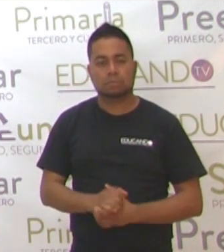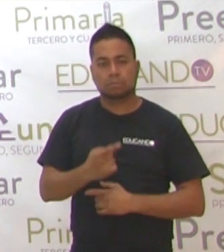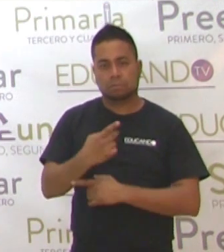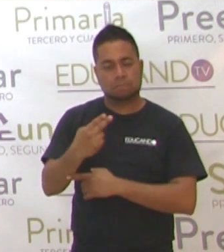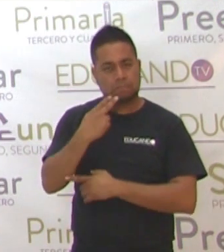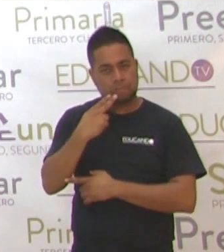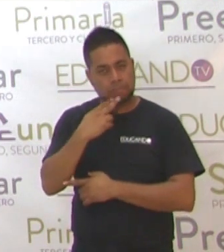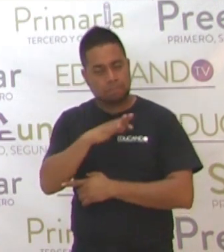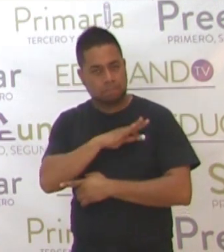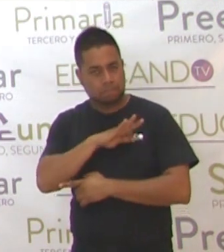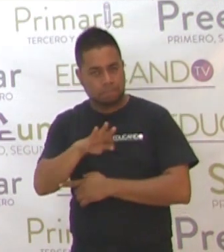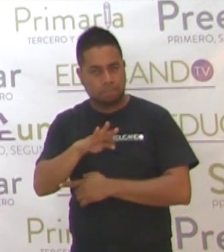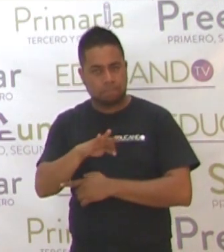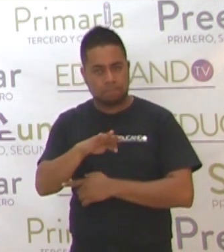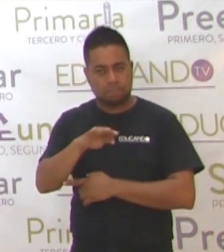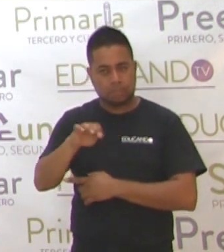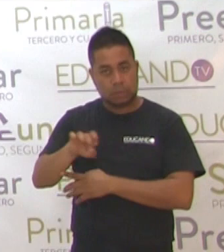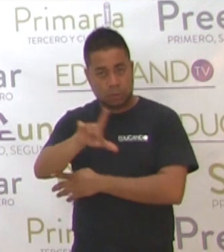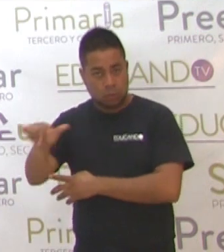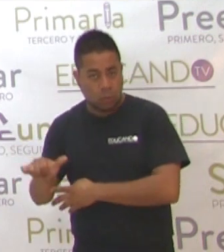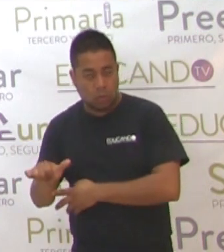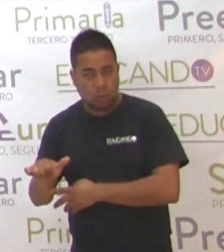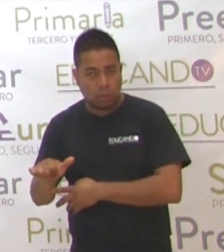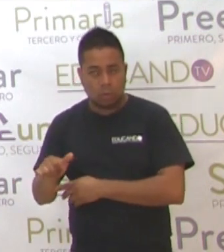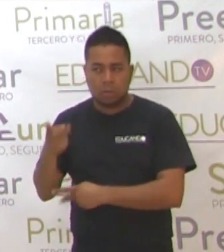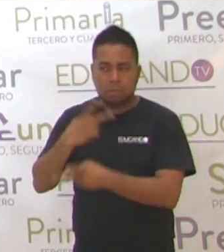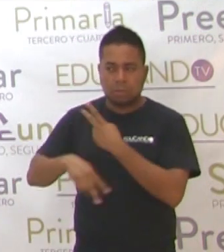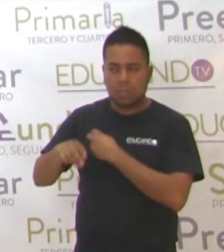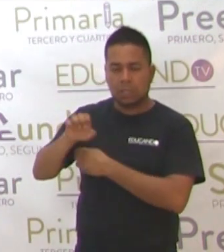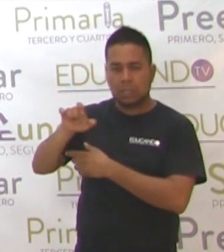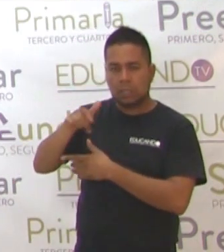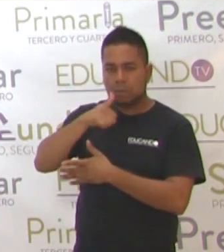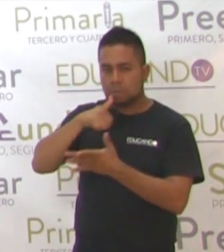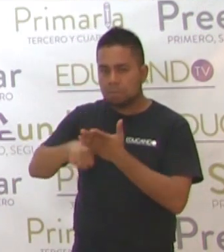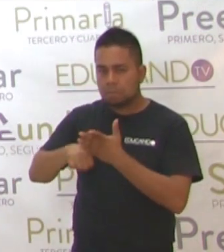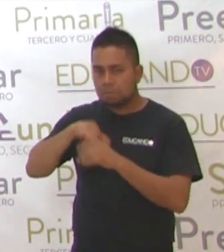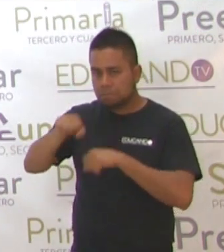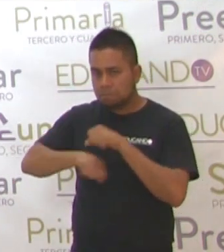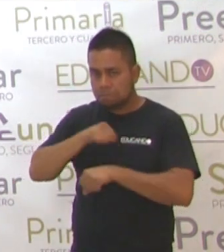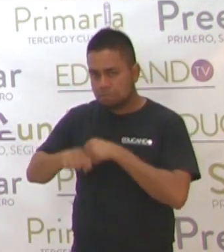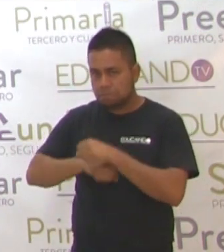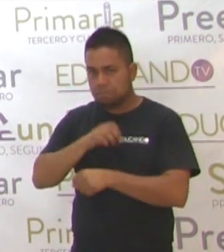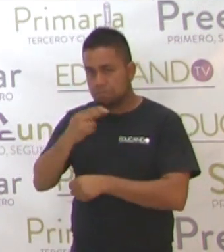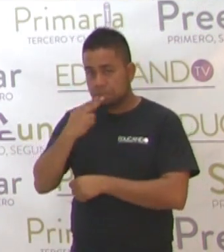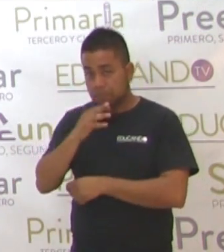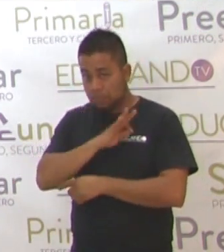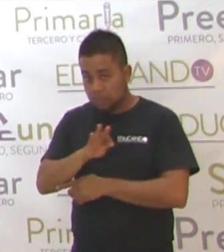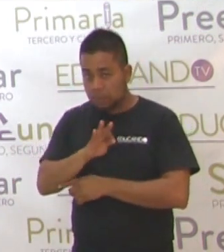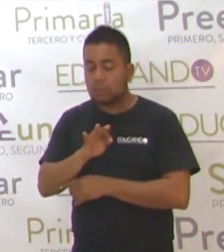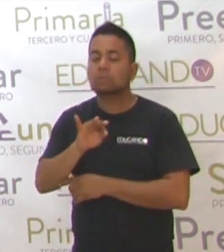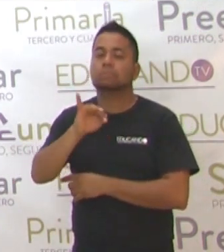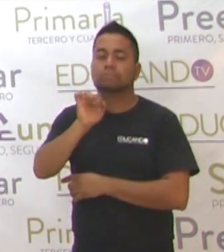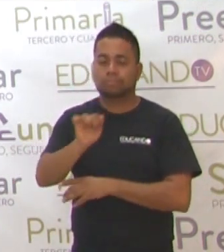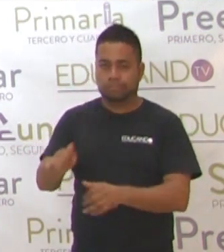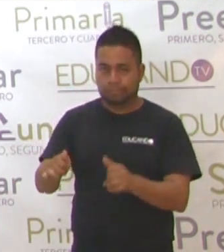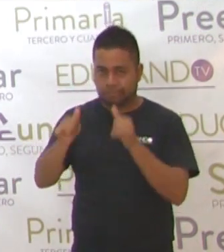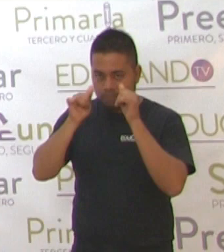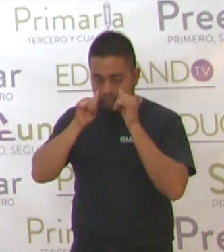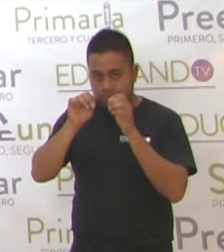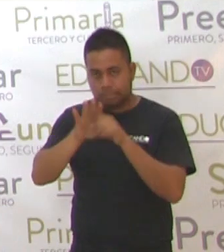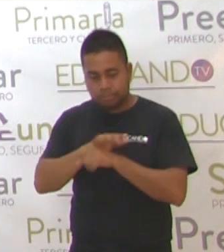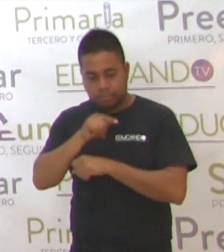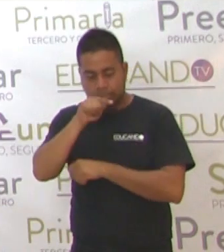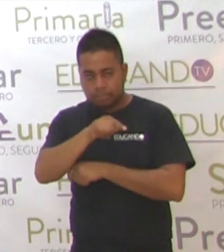el dexis luego luego vendrá el cartero mucha atención porque aquí hacemos